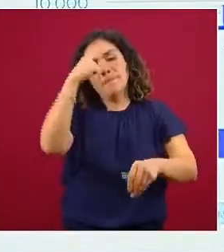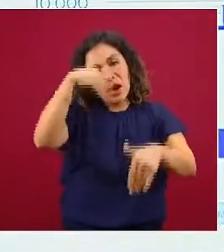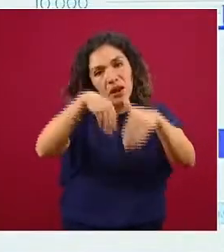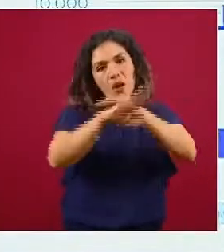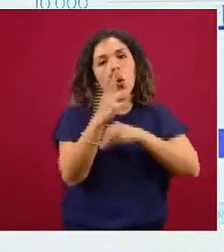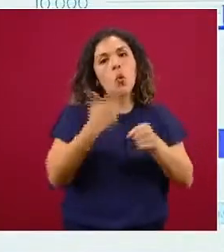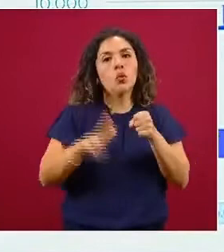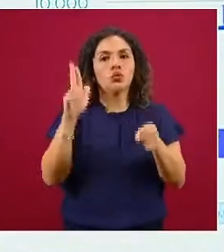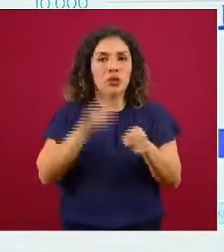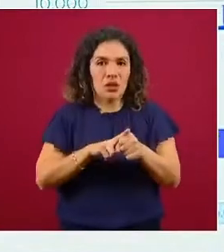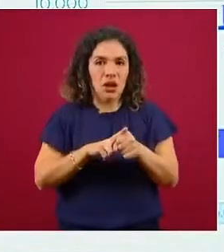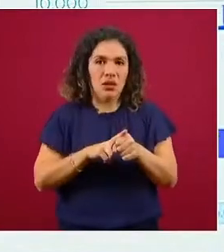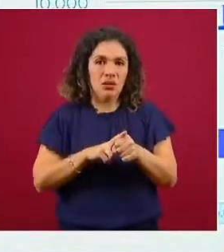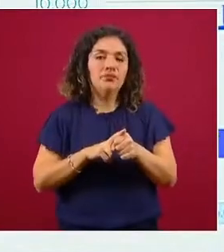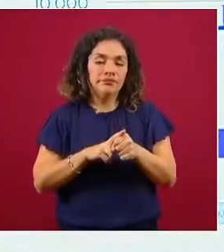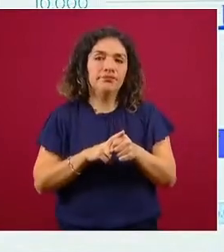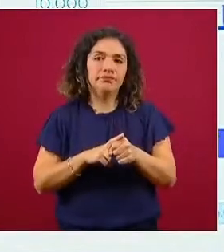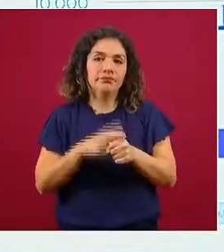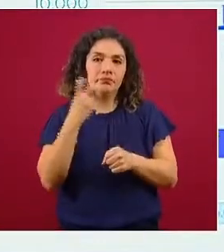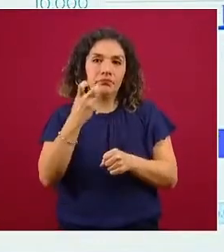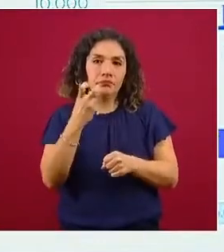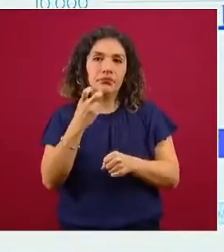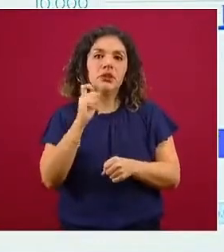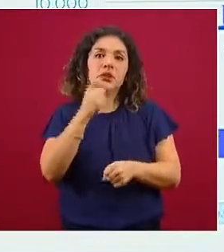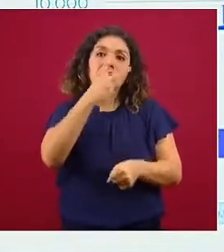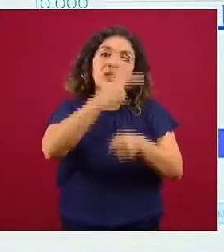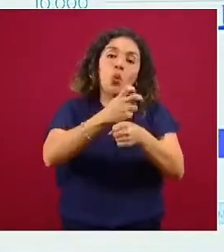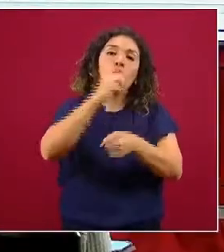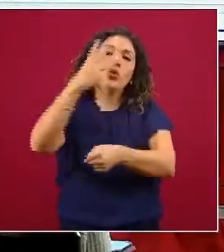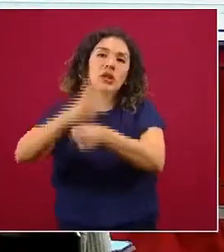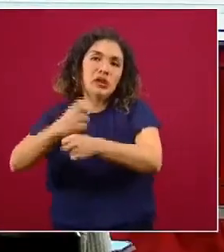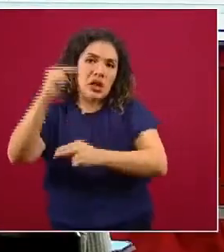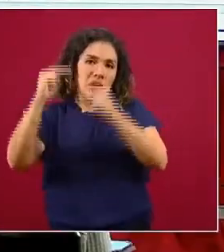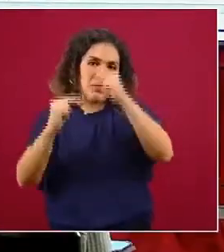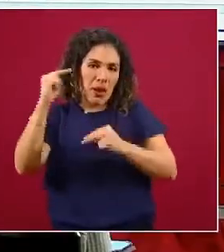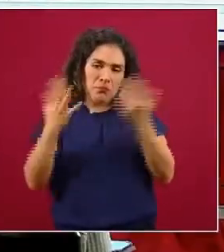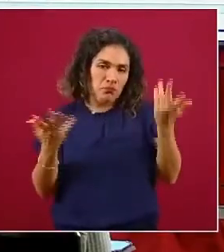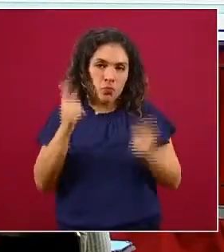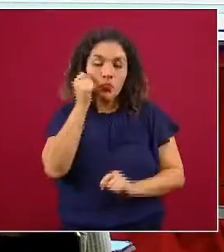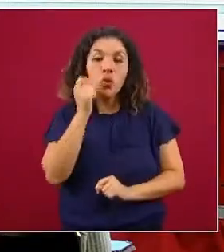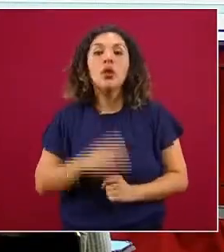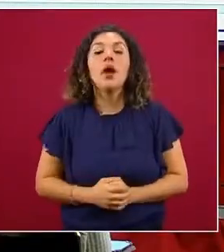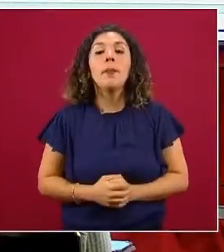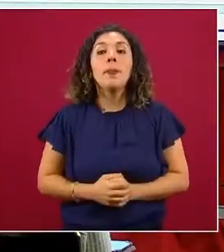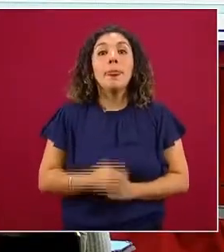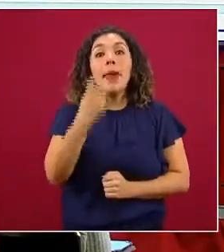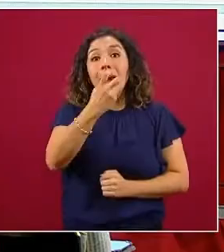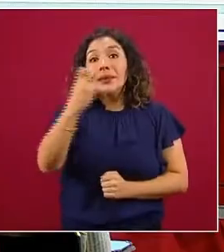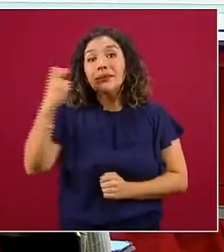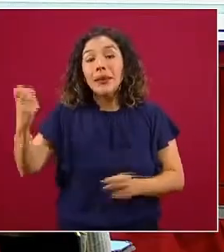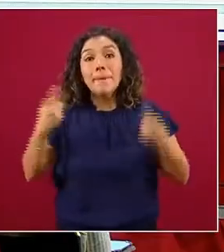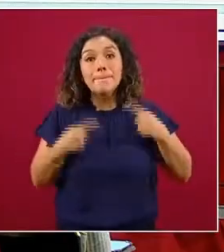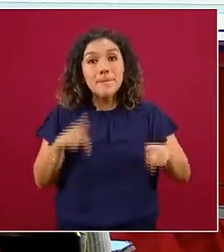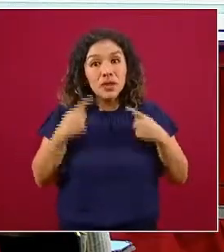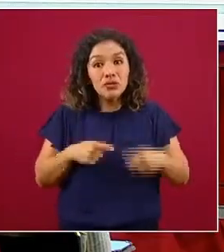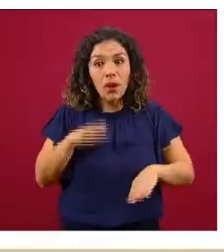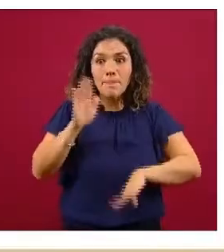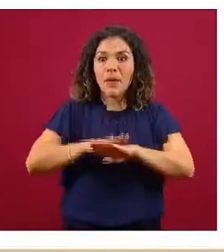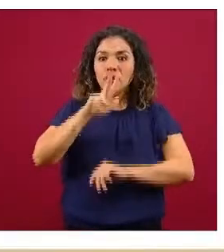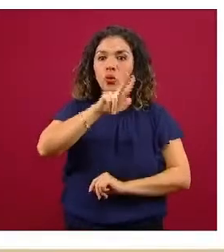ingreso a un nivel de hospitalización, sea del segundo o tercer nivel. Pero entonces todas estas personas, estas más